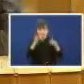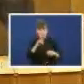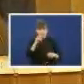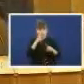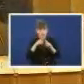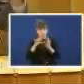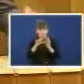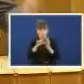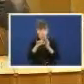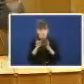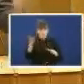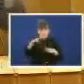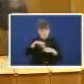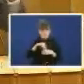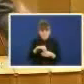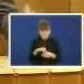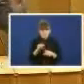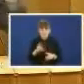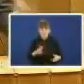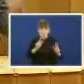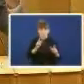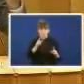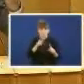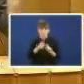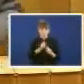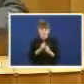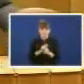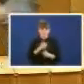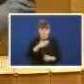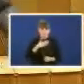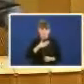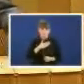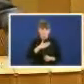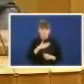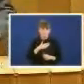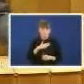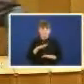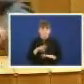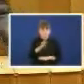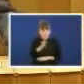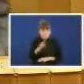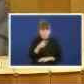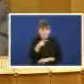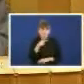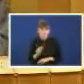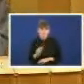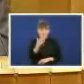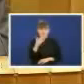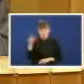incluye disposicións referentes á propiedade e os dereitos da UBA que non gustaron para nada ao Partido Popular en Valencia ou en Murcia